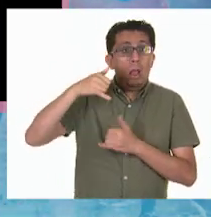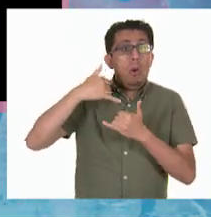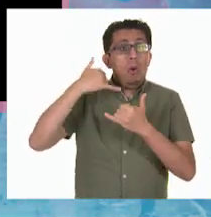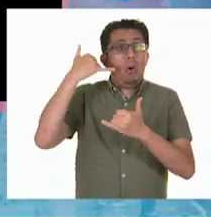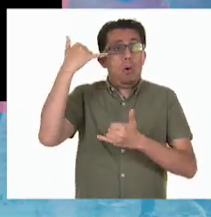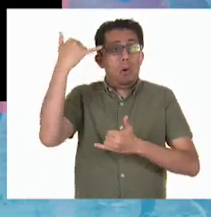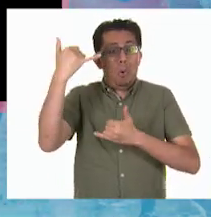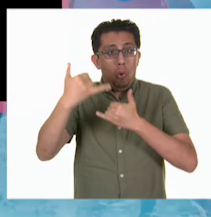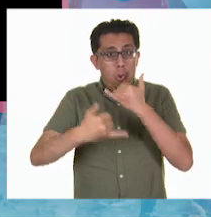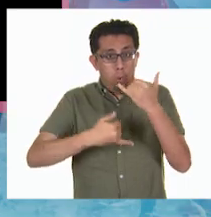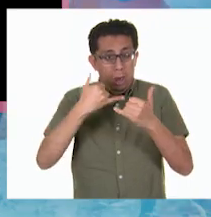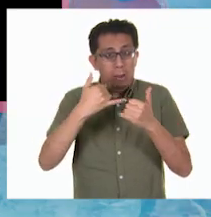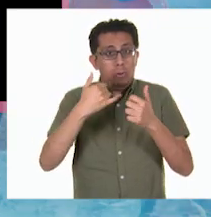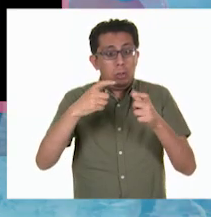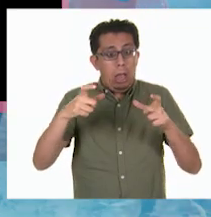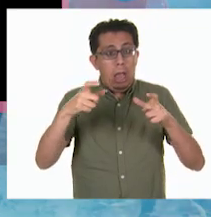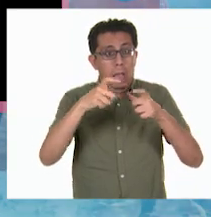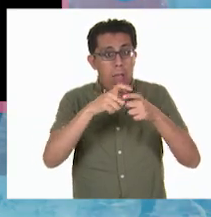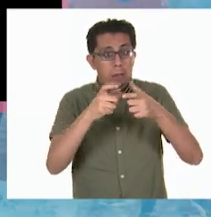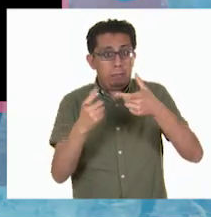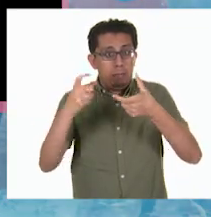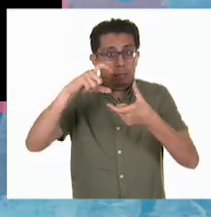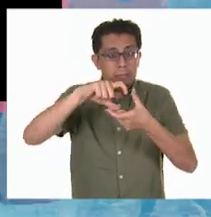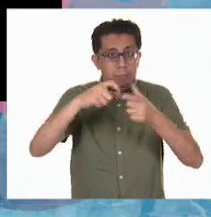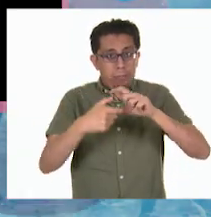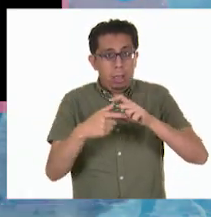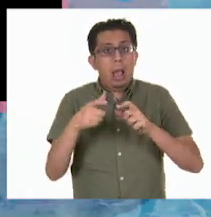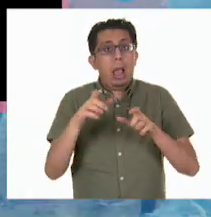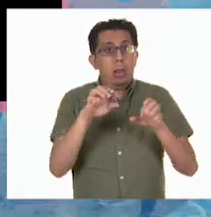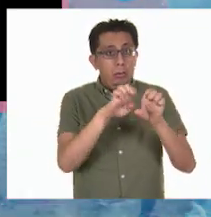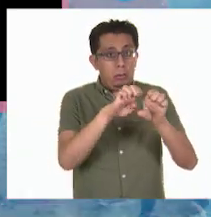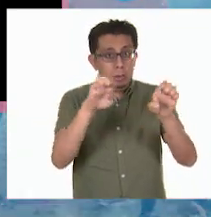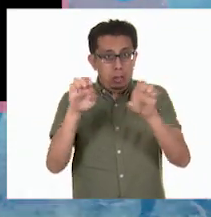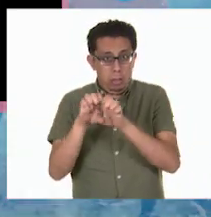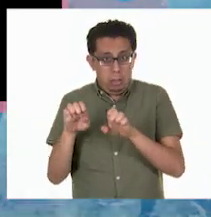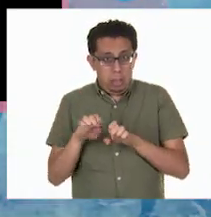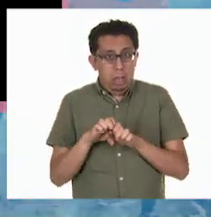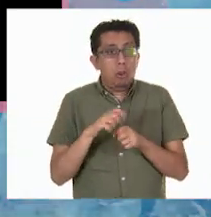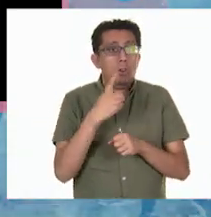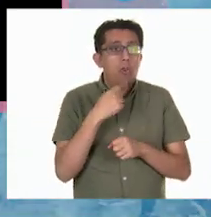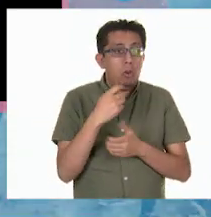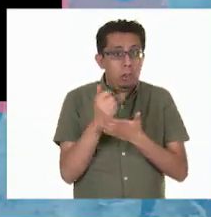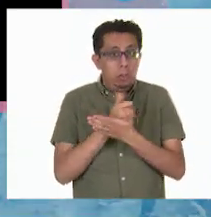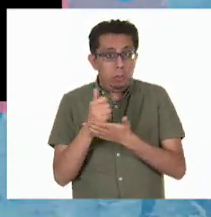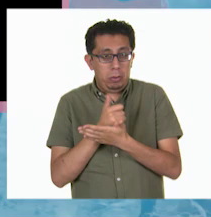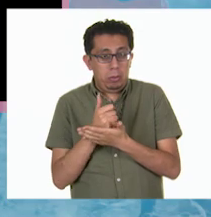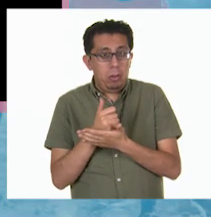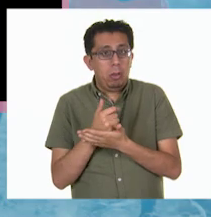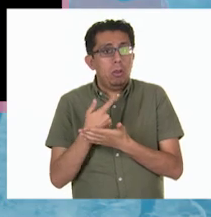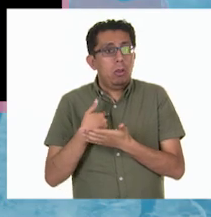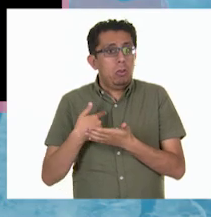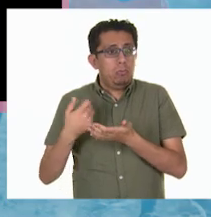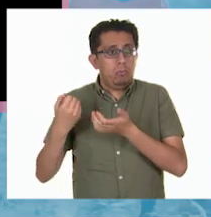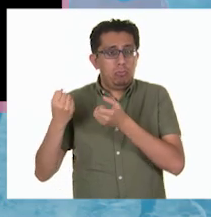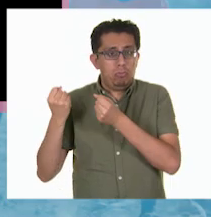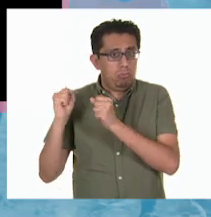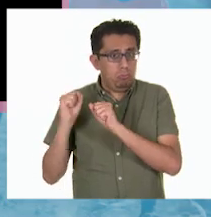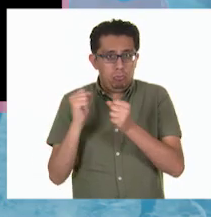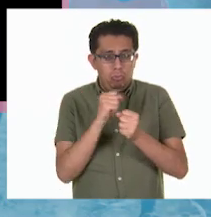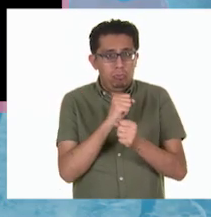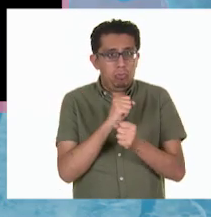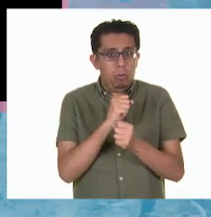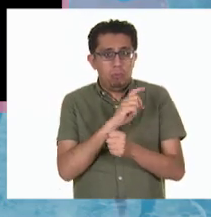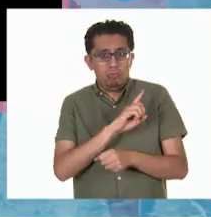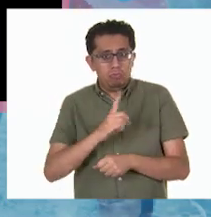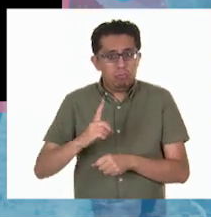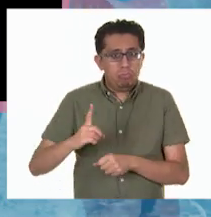aros entrelazados. Somos dos equipos. Las rojas y las azules. Vamos a correr el mismo circuito